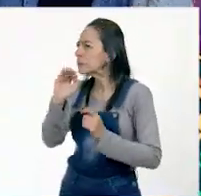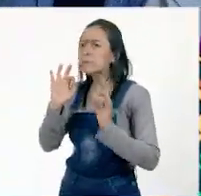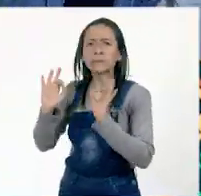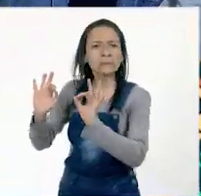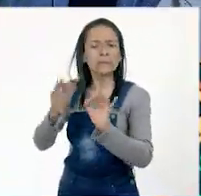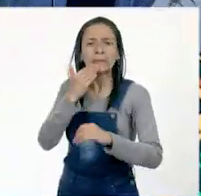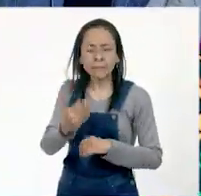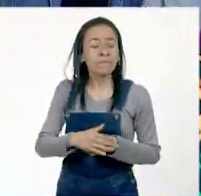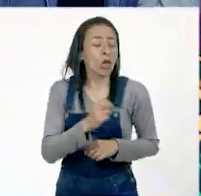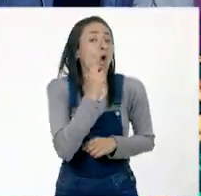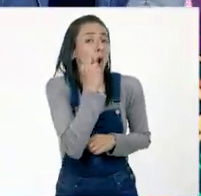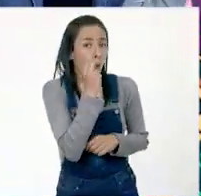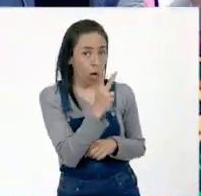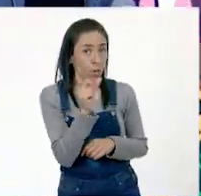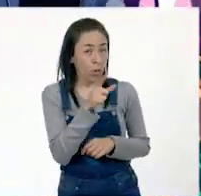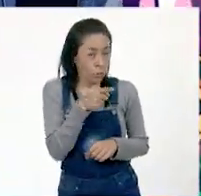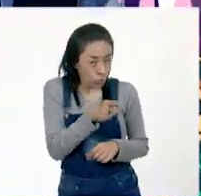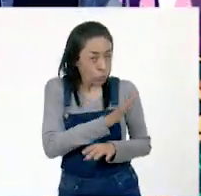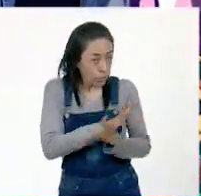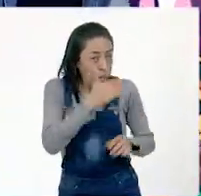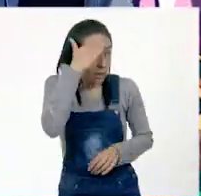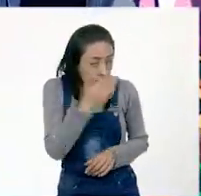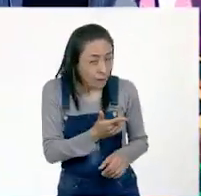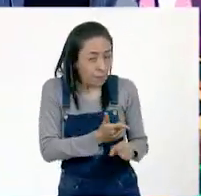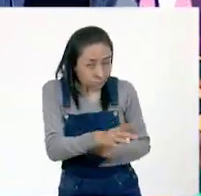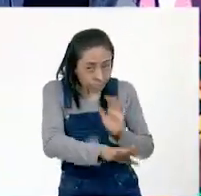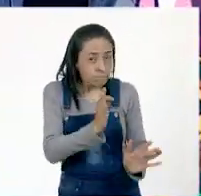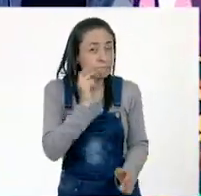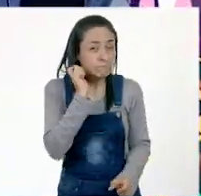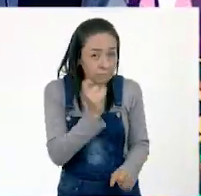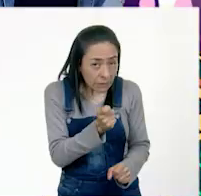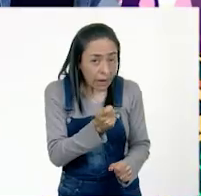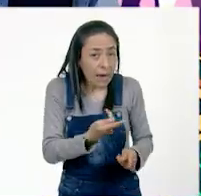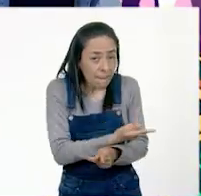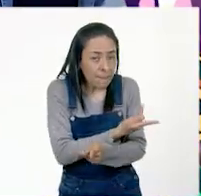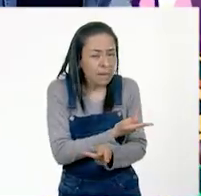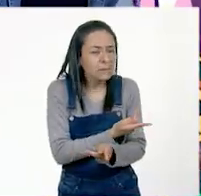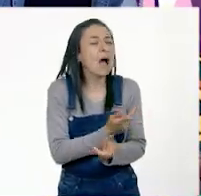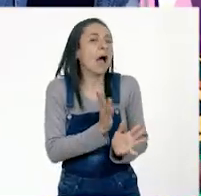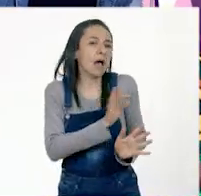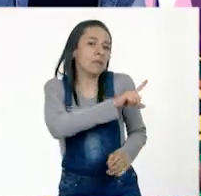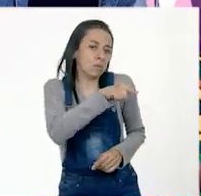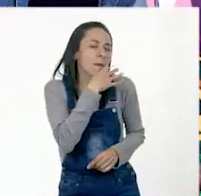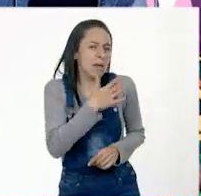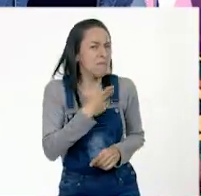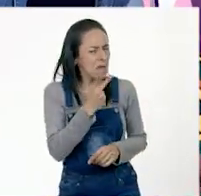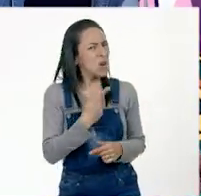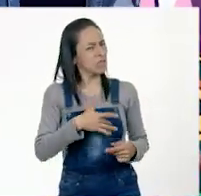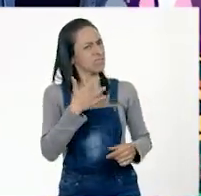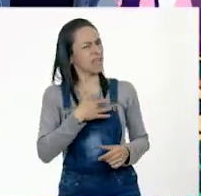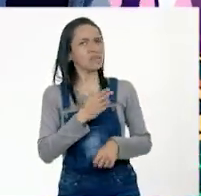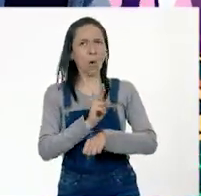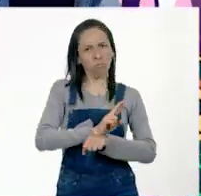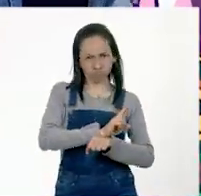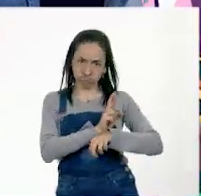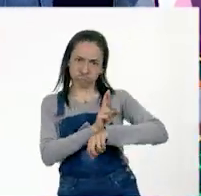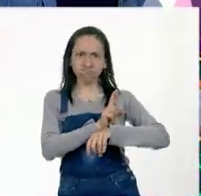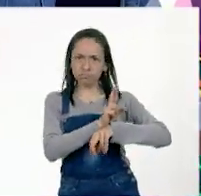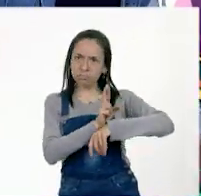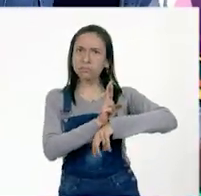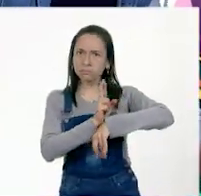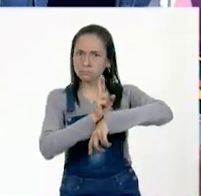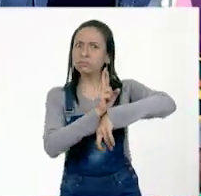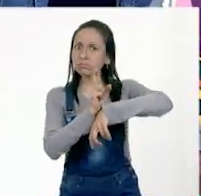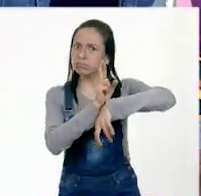respuesta, la nave veo que se está estabilizando. Ya estás haciendo algunos cambios a partir de que leíste